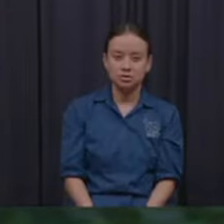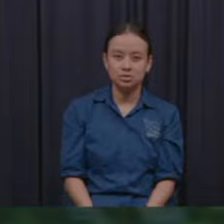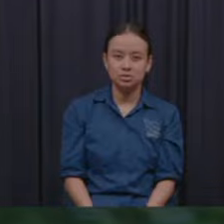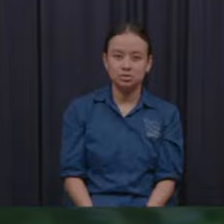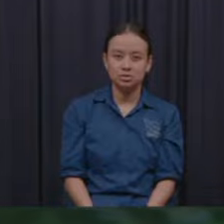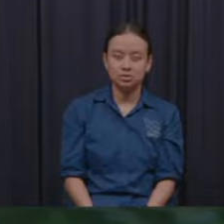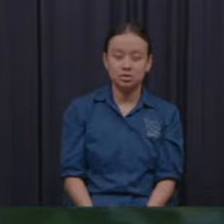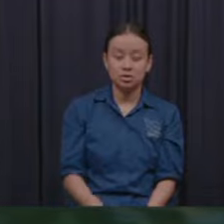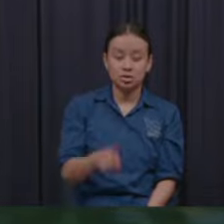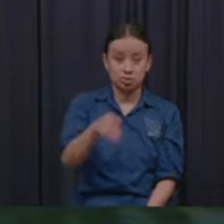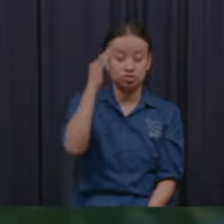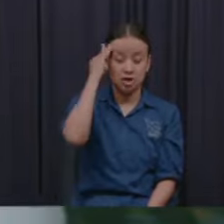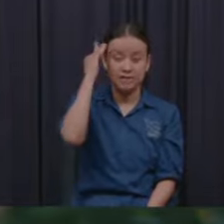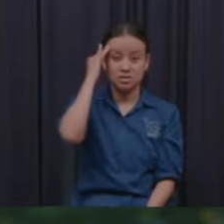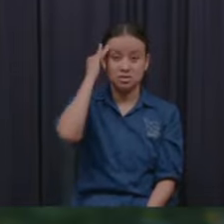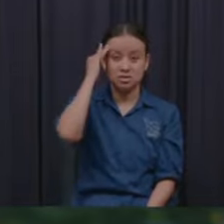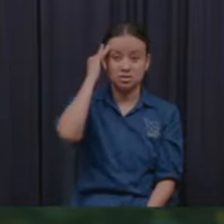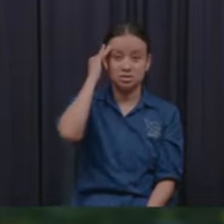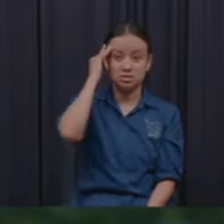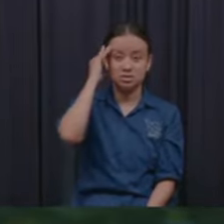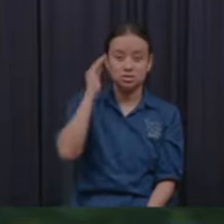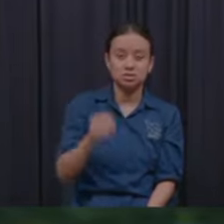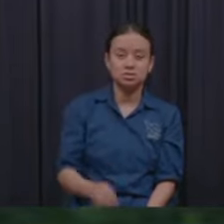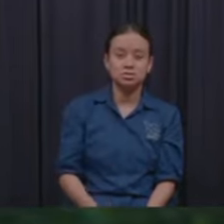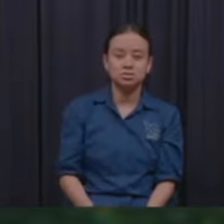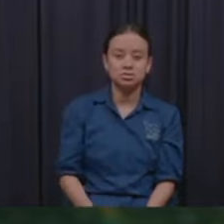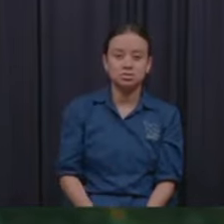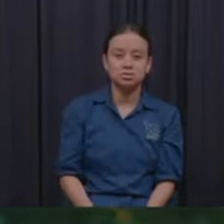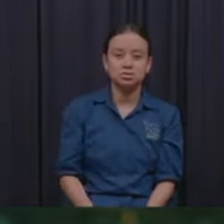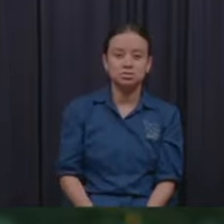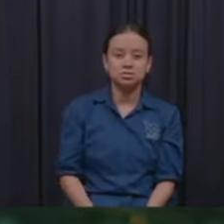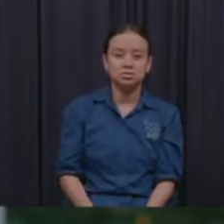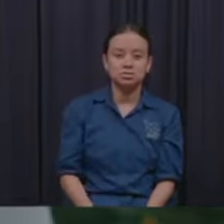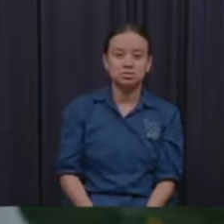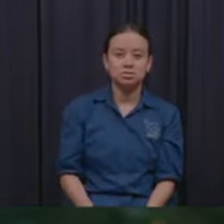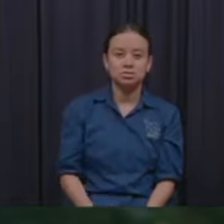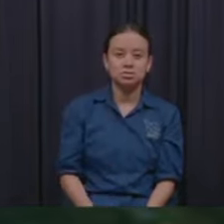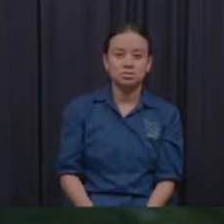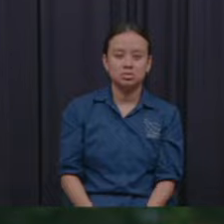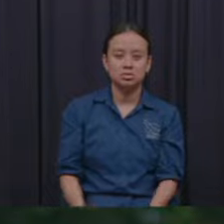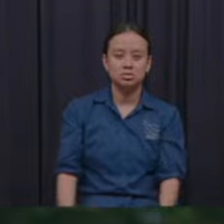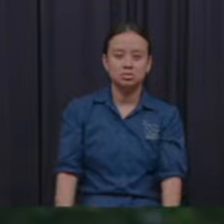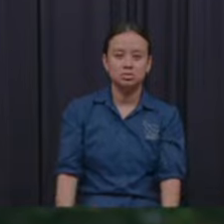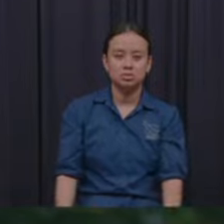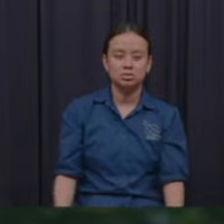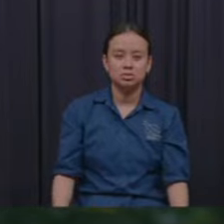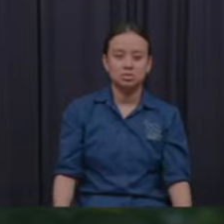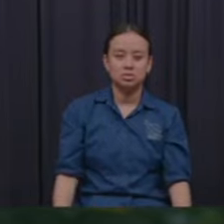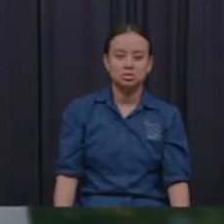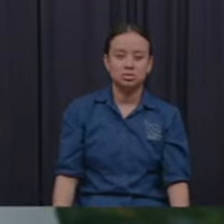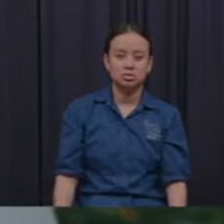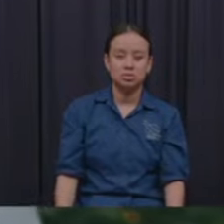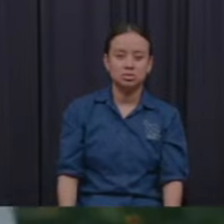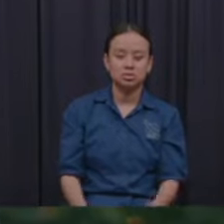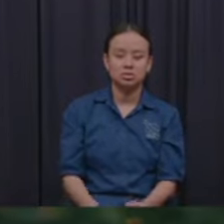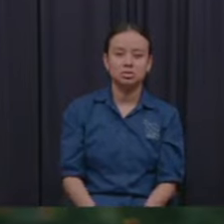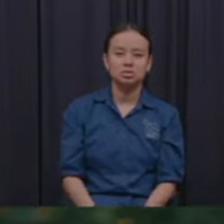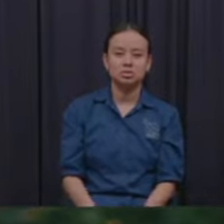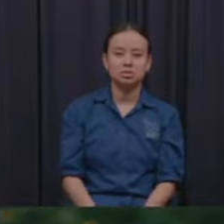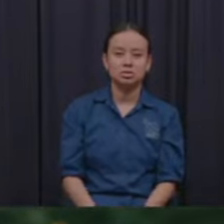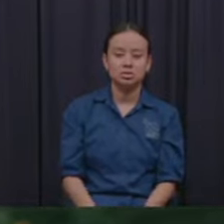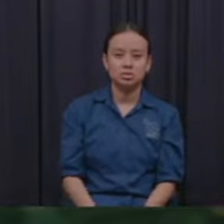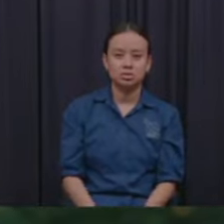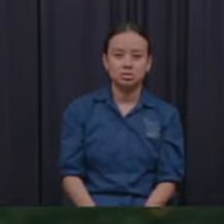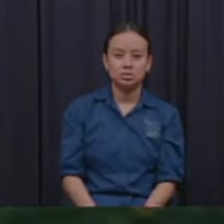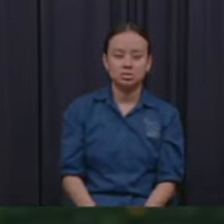¿Y sabe una cosa? Aquí, mi esposa ya me perdonó por eso. Ella no existía en ese tiempo. Ella no estaba.